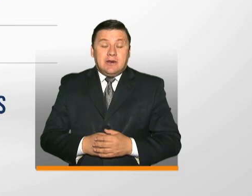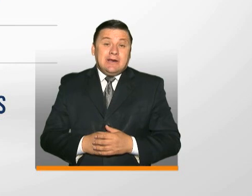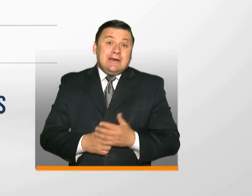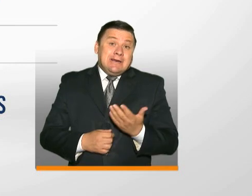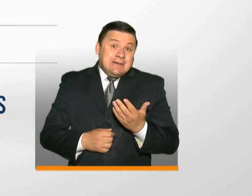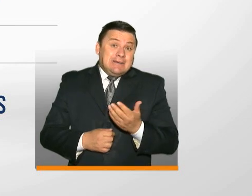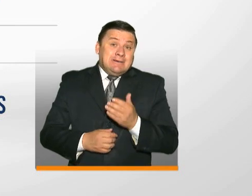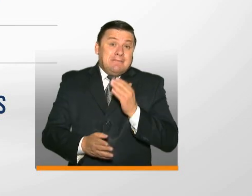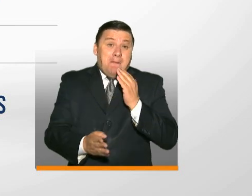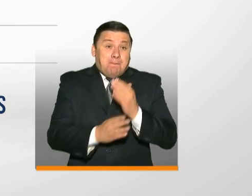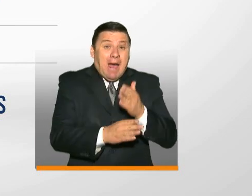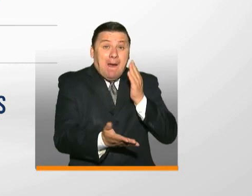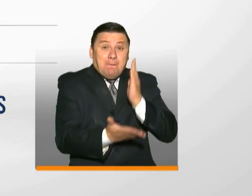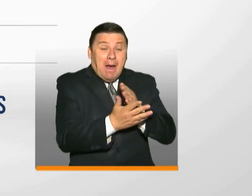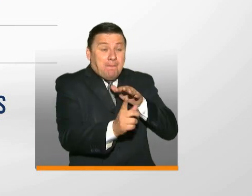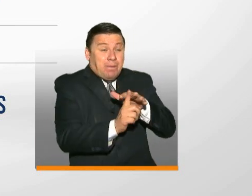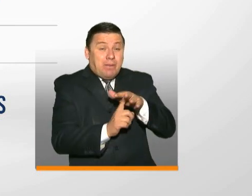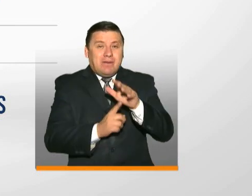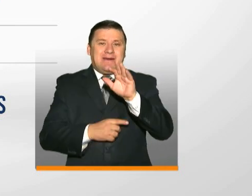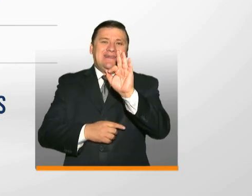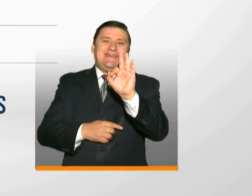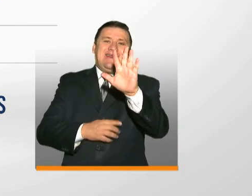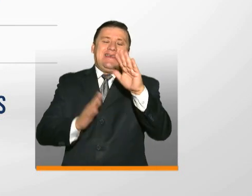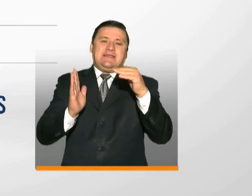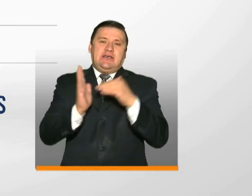casos positivos